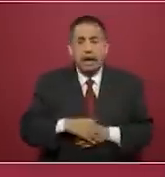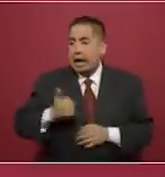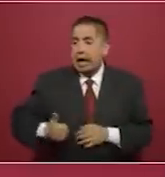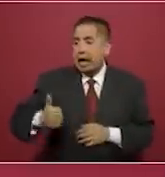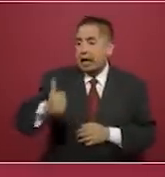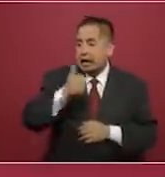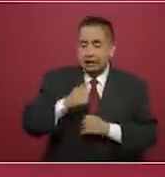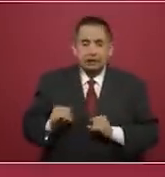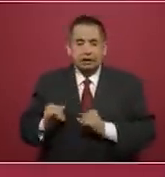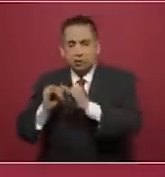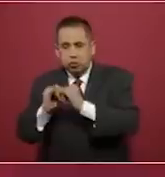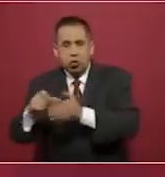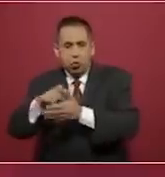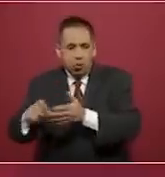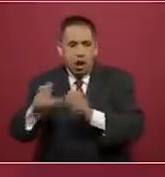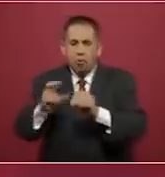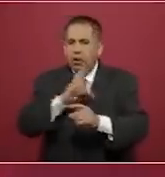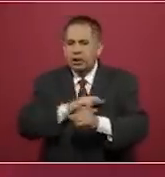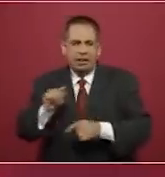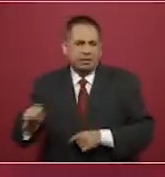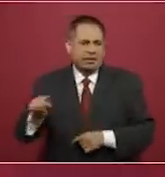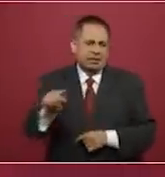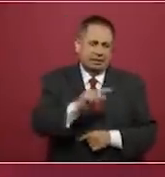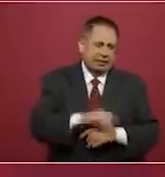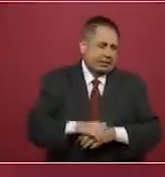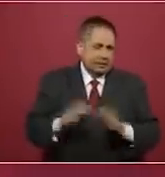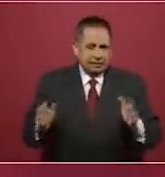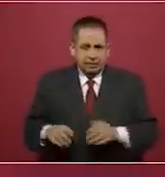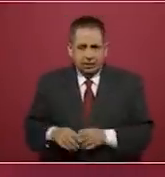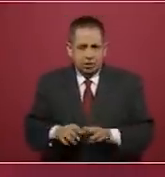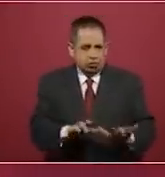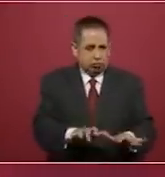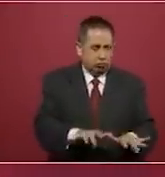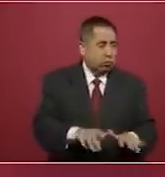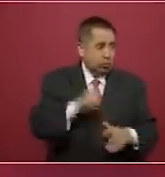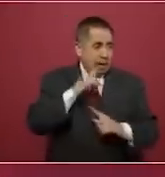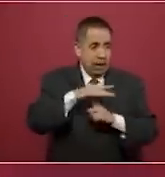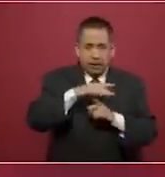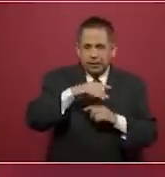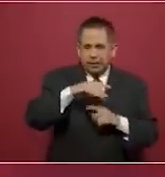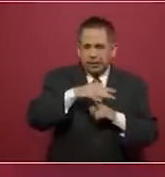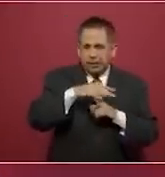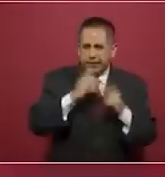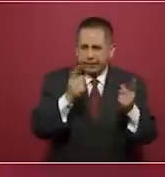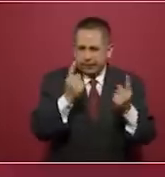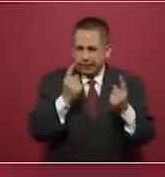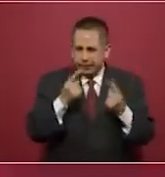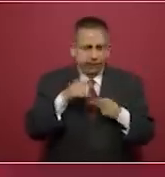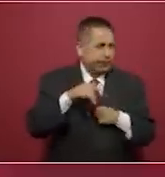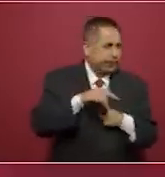compraba rentaba equipos de cómputo sistemas